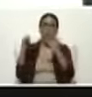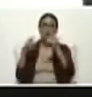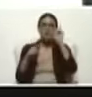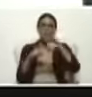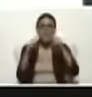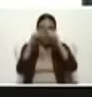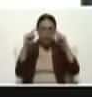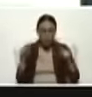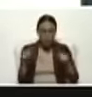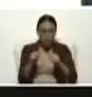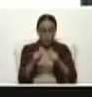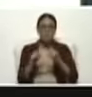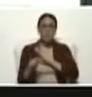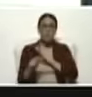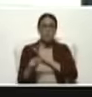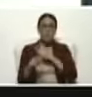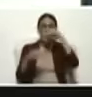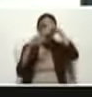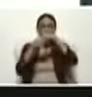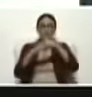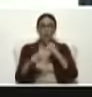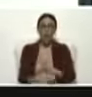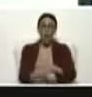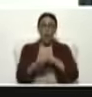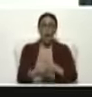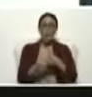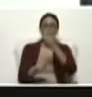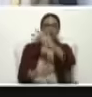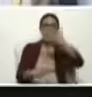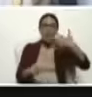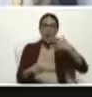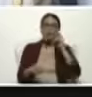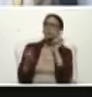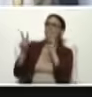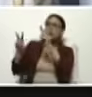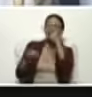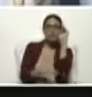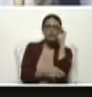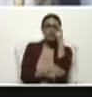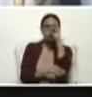con el caballo blanco indómito cabalgando hacia el futuro.